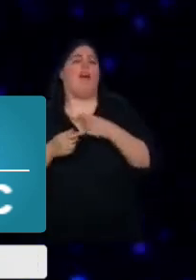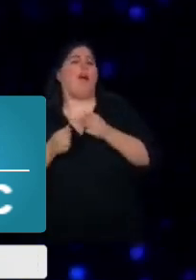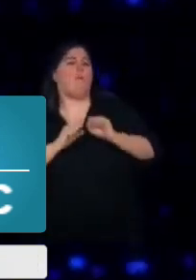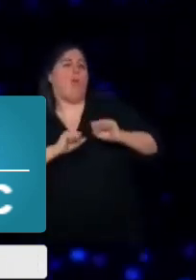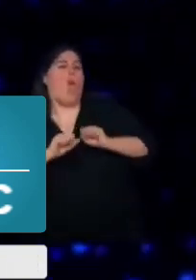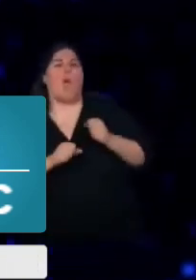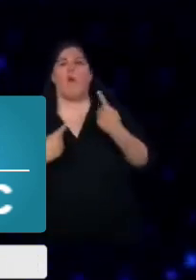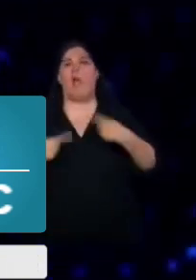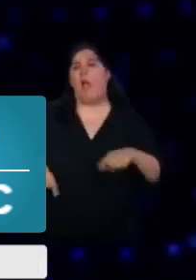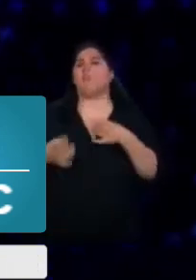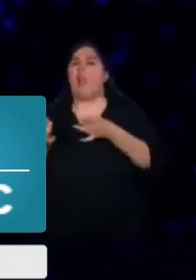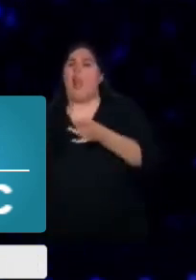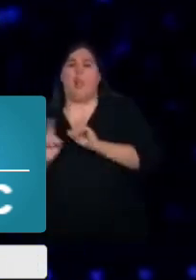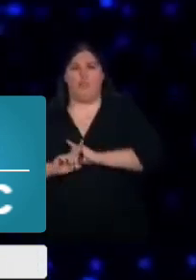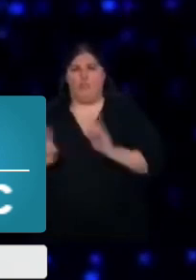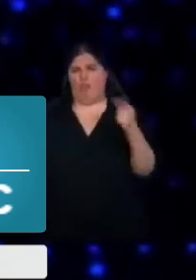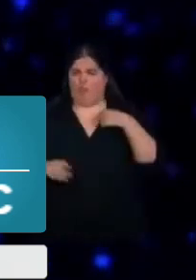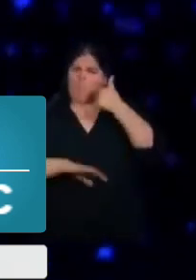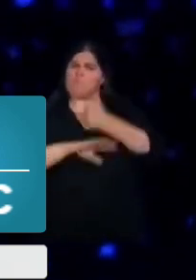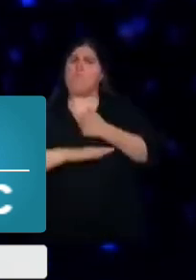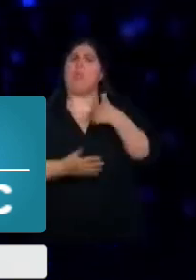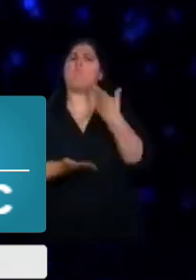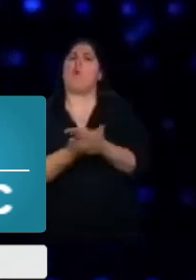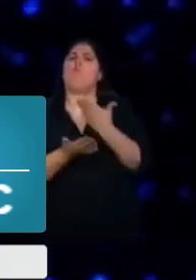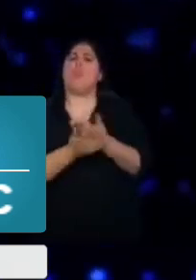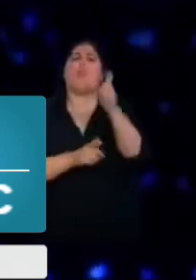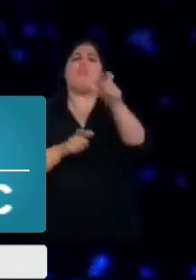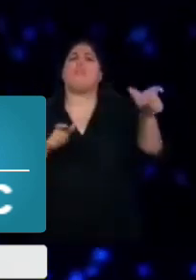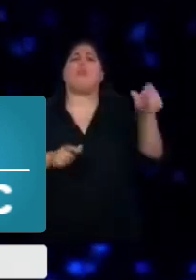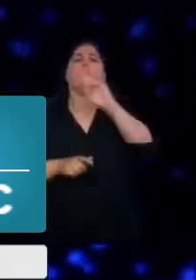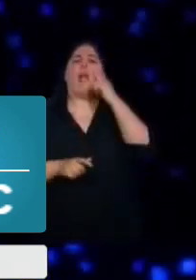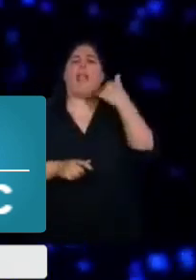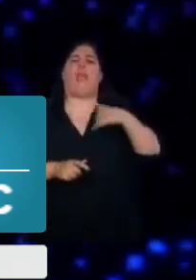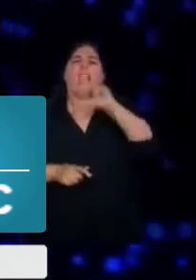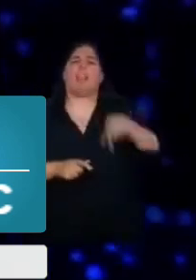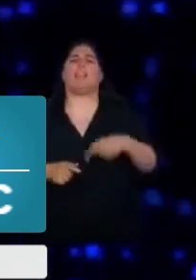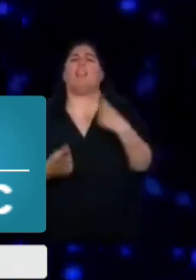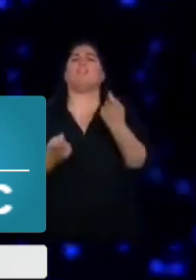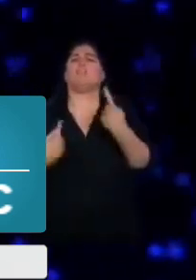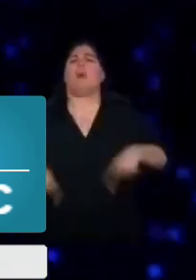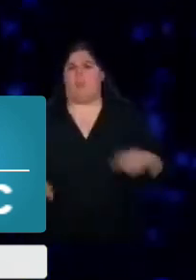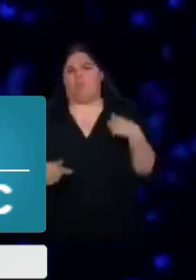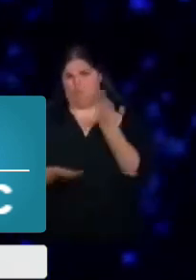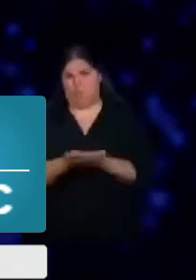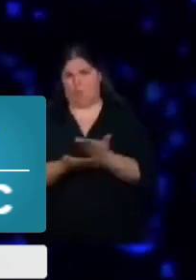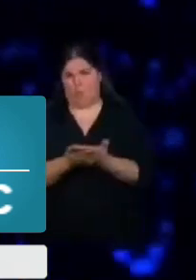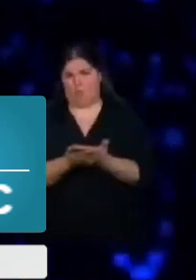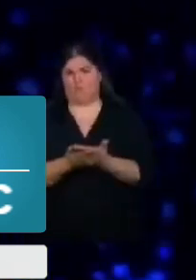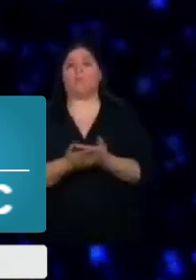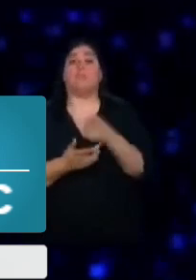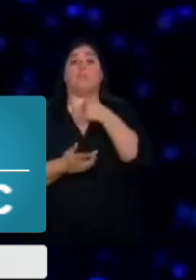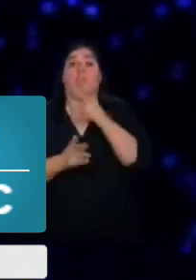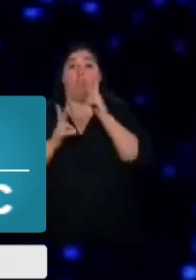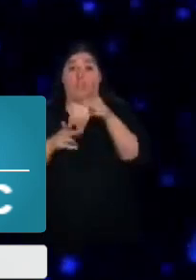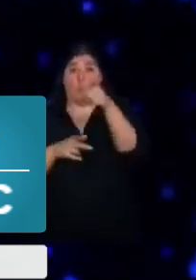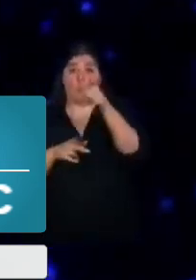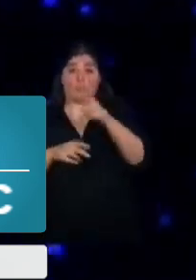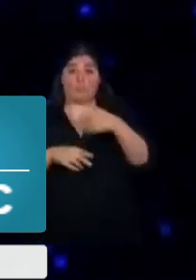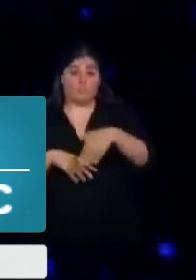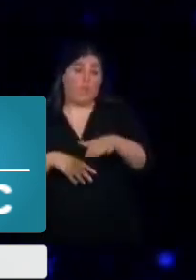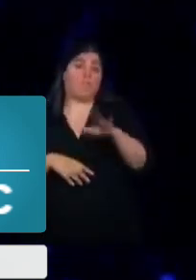los vamos a decir así eh En este caso los grupos de trabajo quienes están digamos